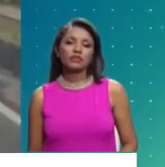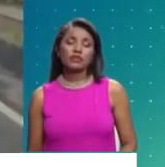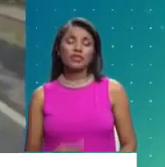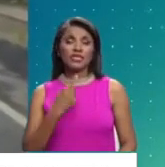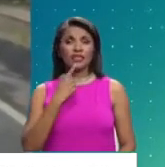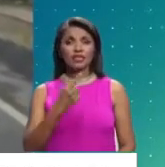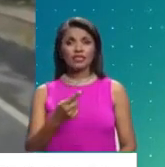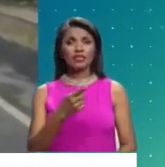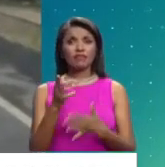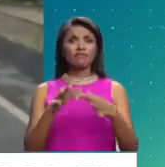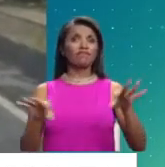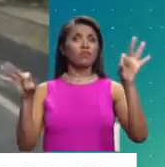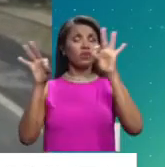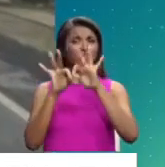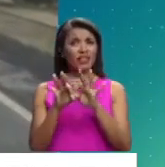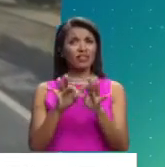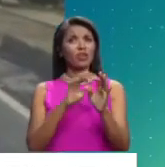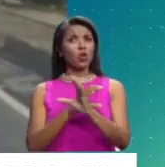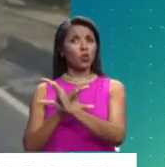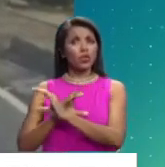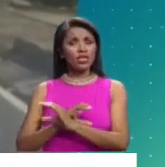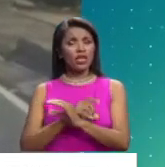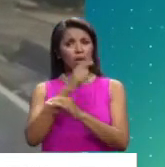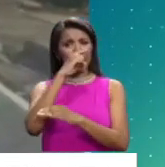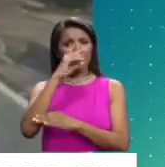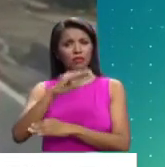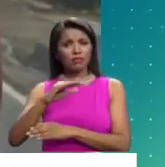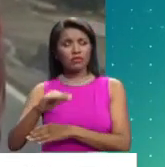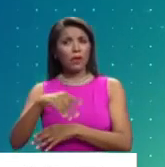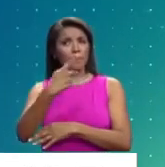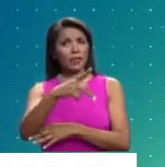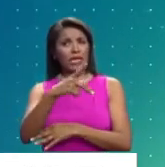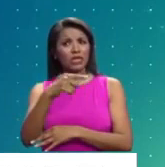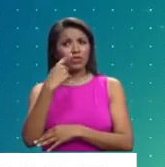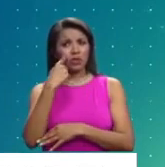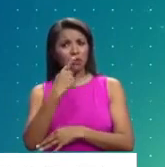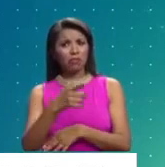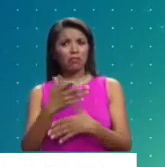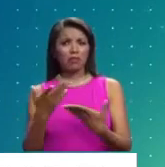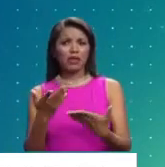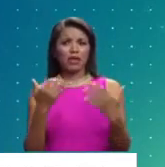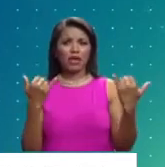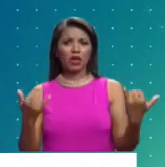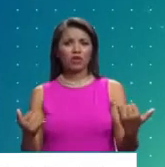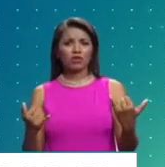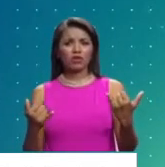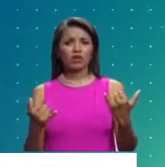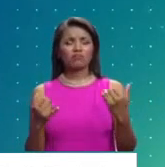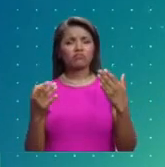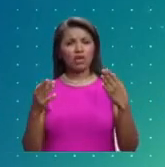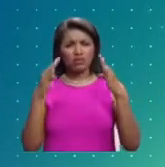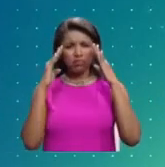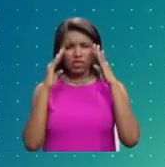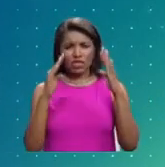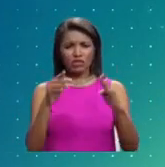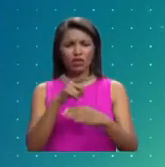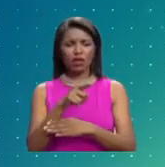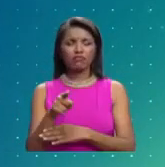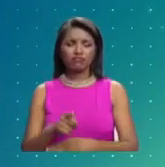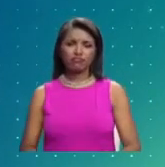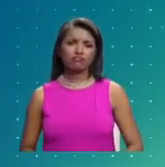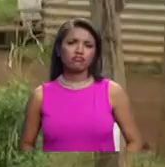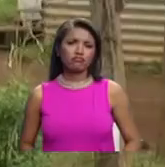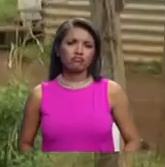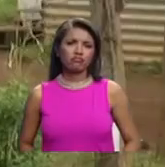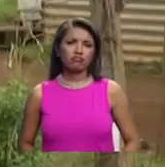Aseguraron que se debe velar por el bien superior del menor, ya sea nacionales o extranjeros. Por eso van a prestar atención detallada a esta